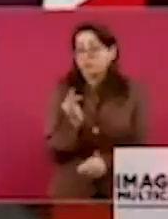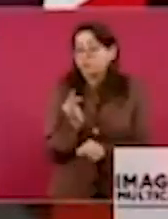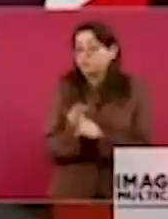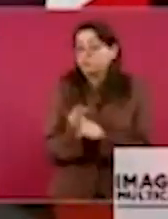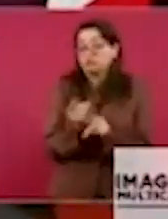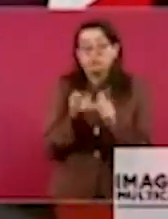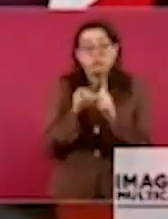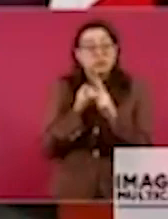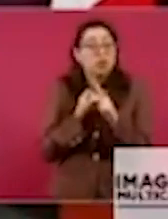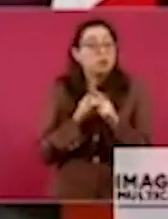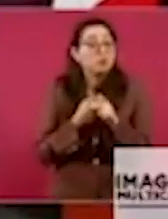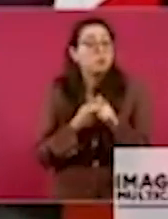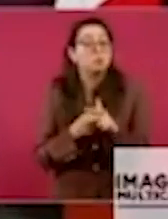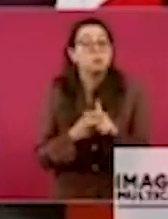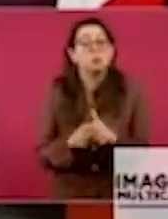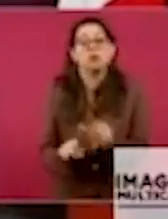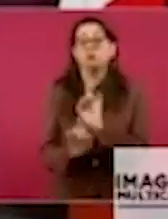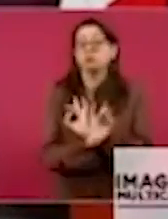antecedentes.